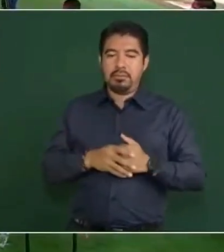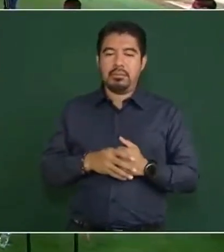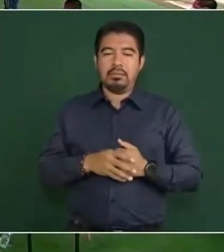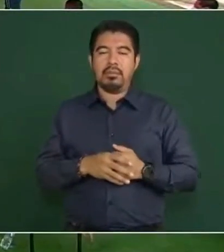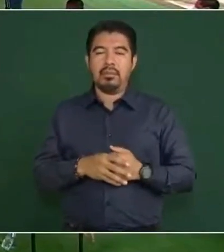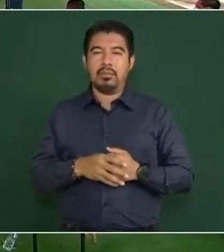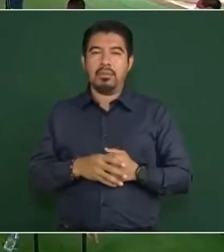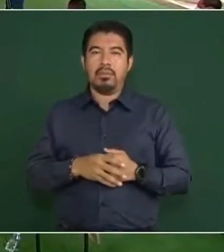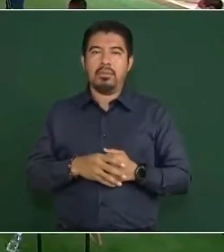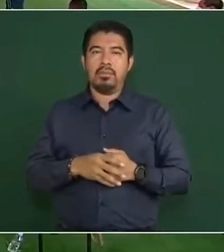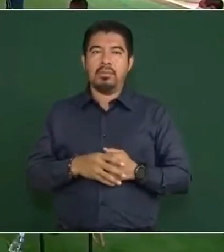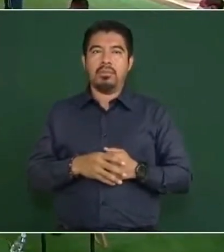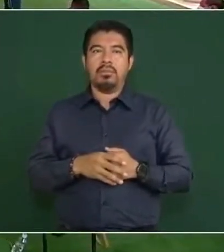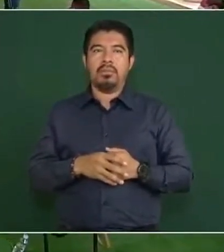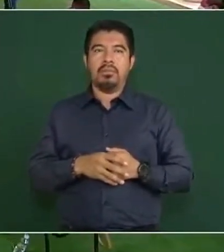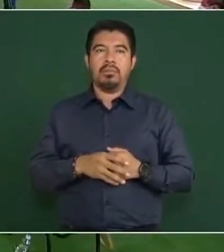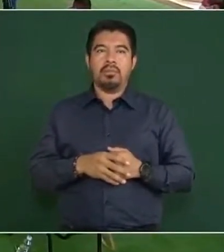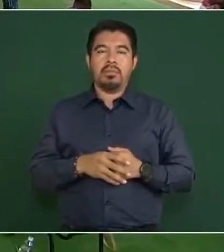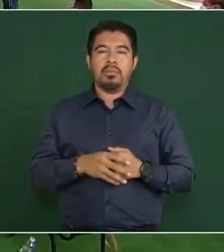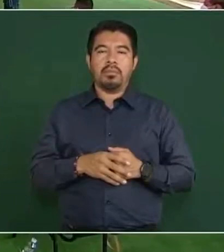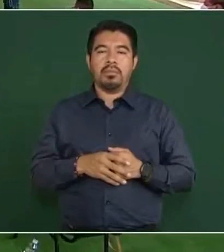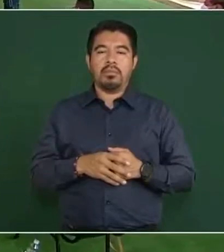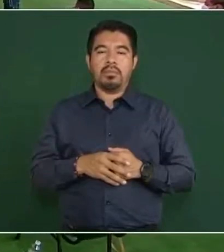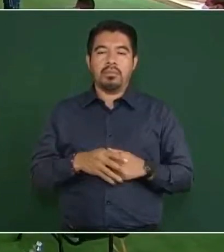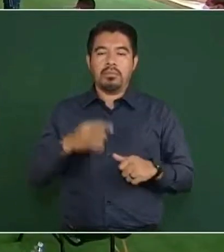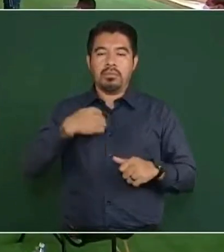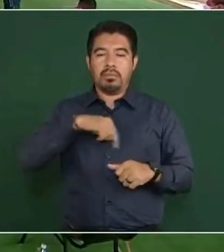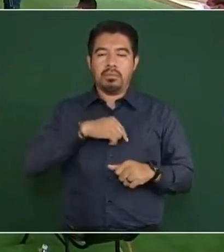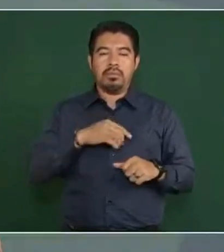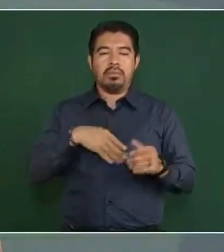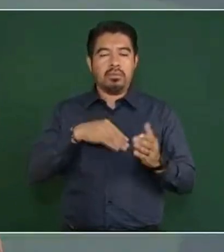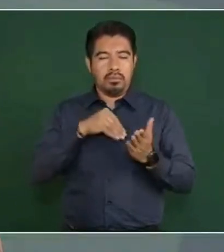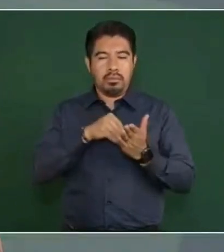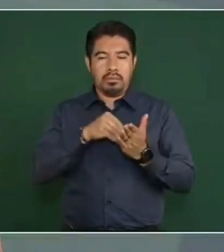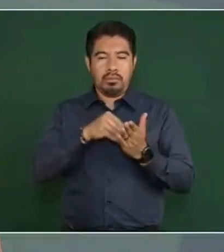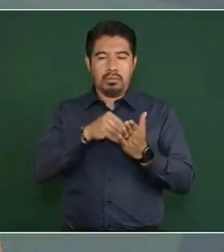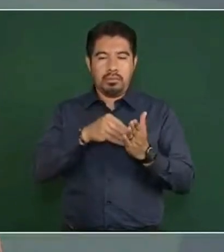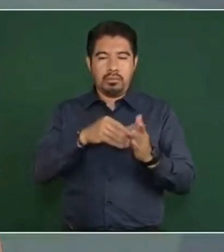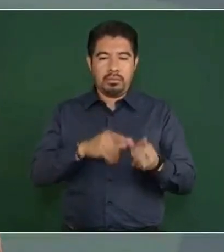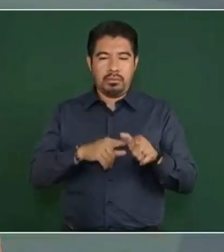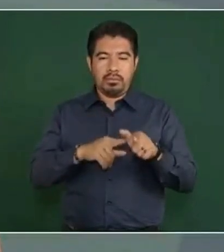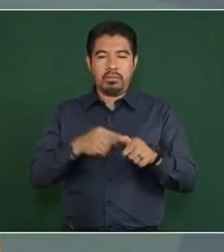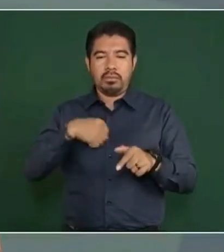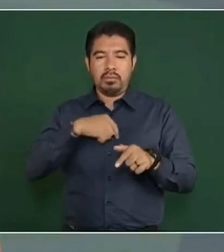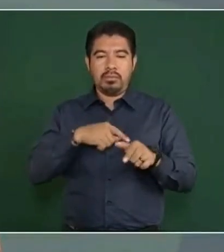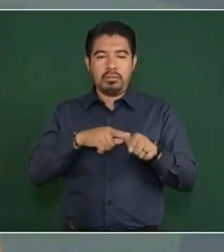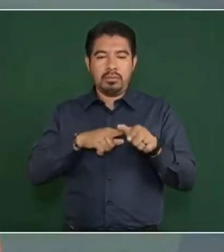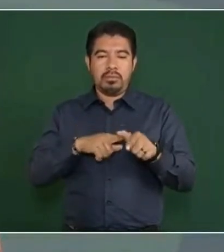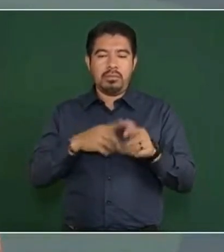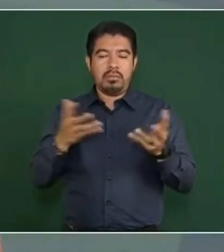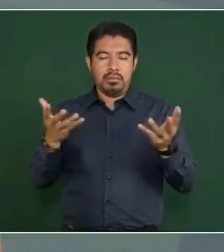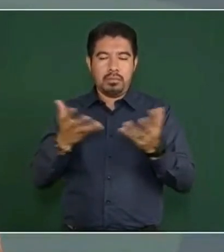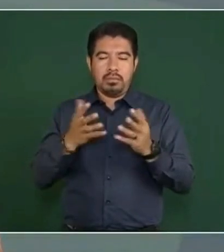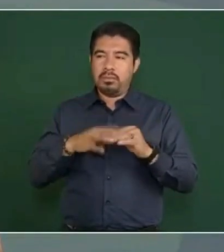Nosotros sostuvimos que íbamos a continuar con el tratado, que nos convenía a los tres